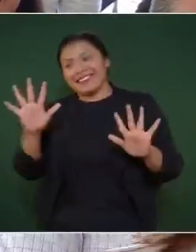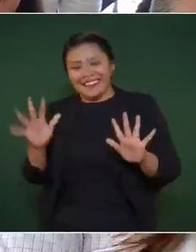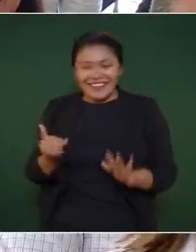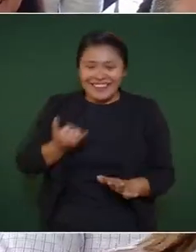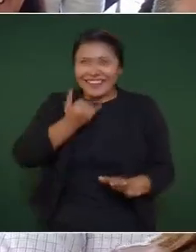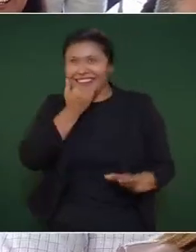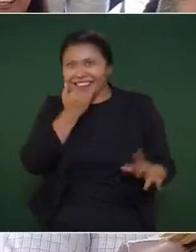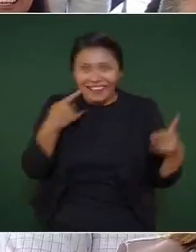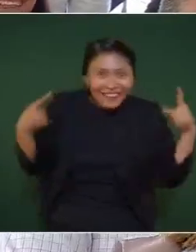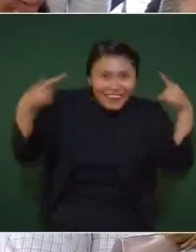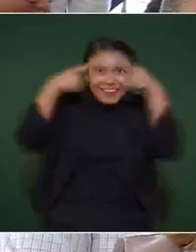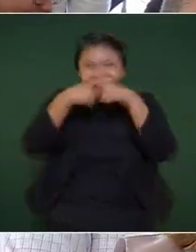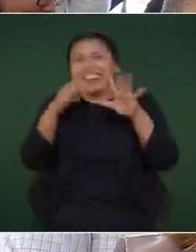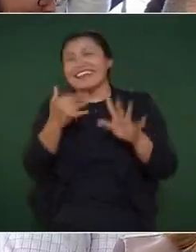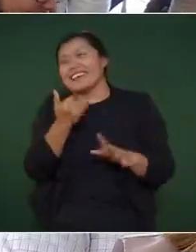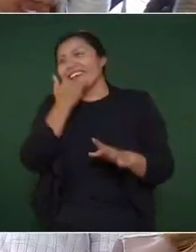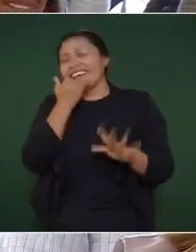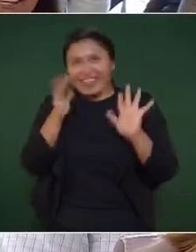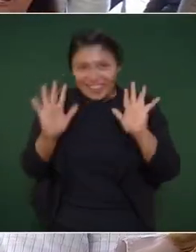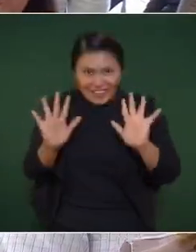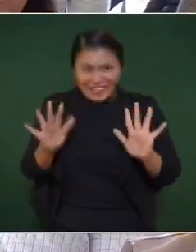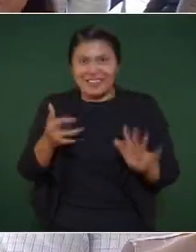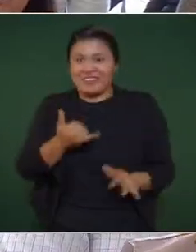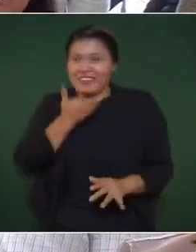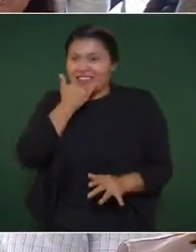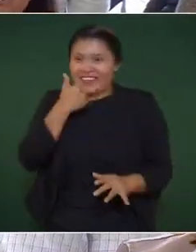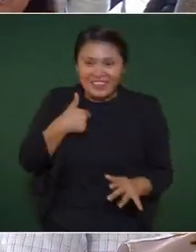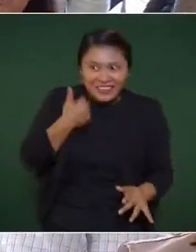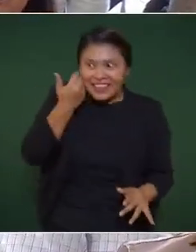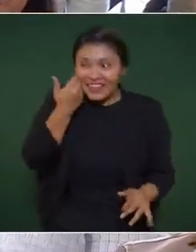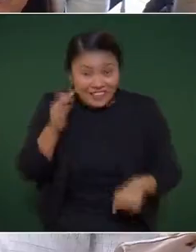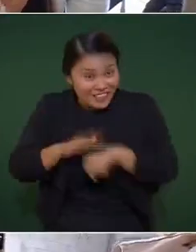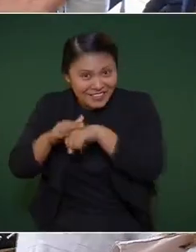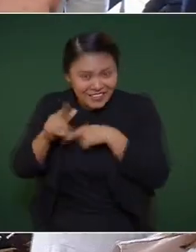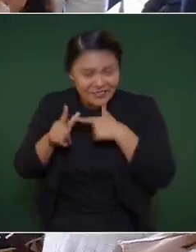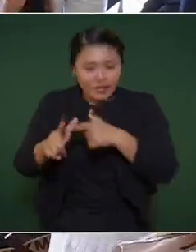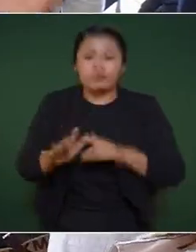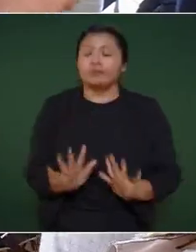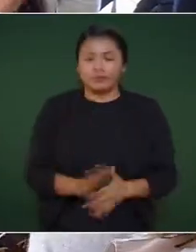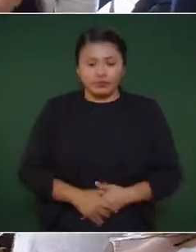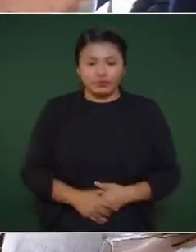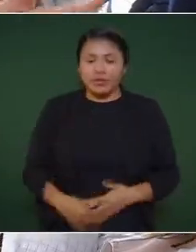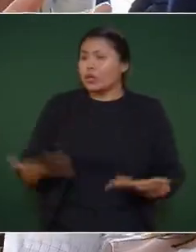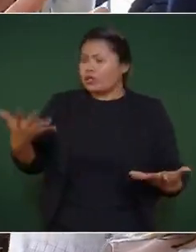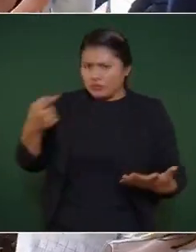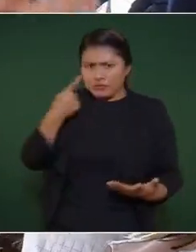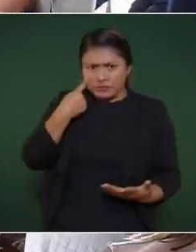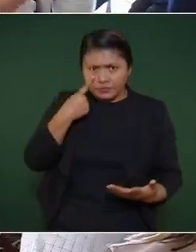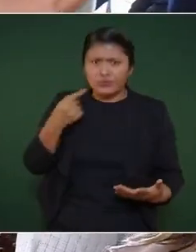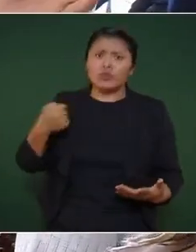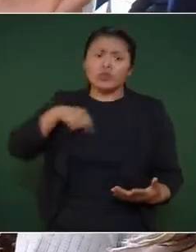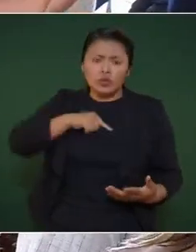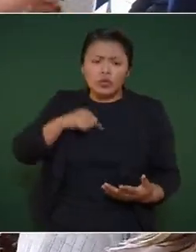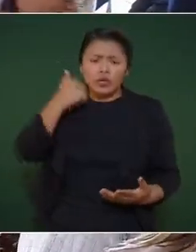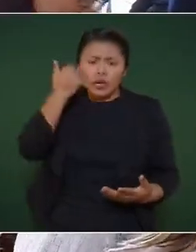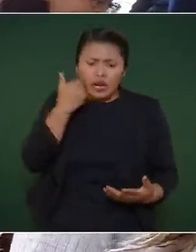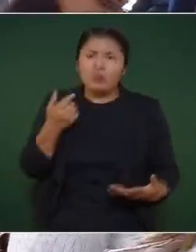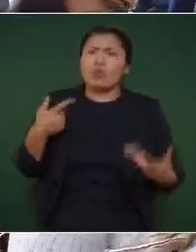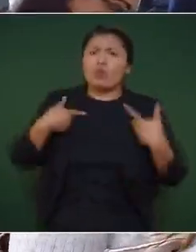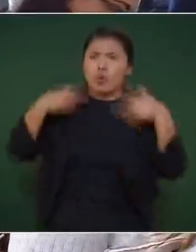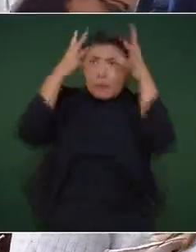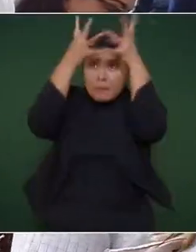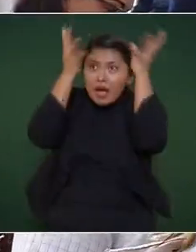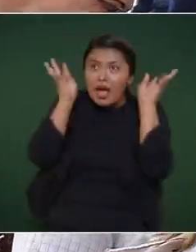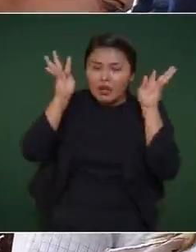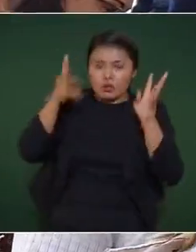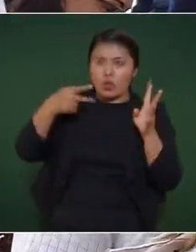es que ya me piqué. Perdón, pero lo que pasa es que desde cuándo estamos que entregarle un penacho de guagua por